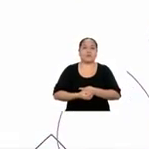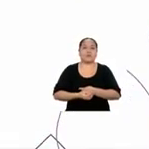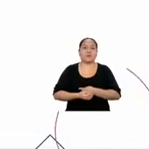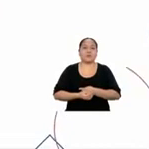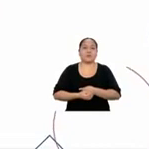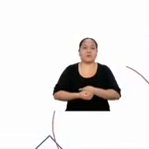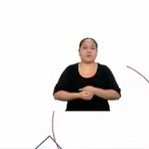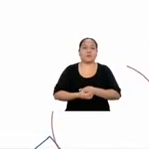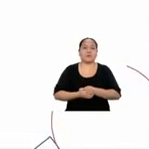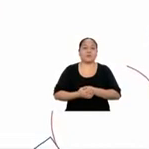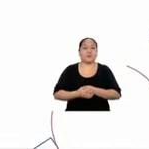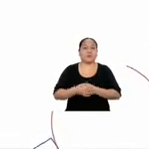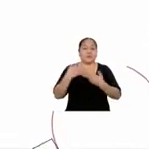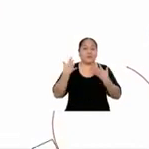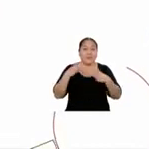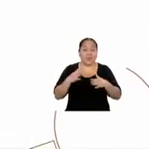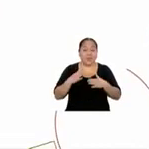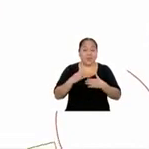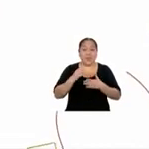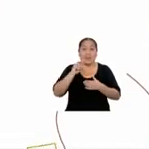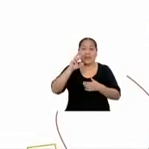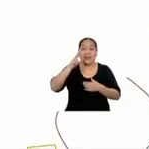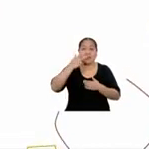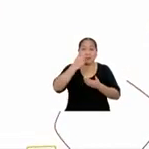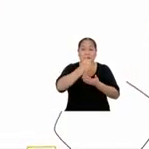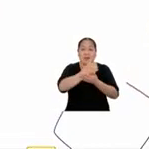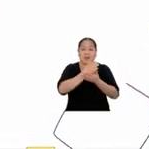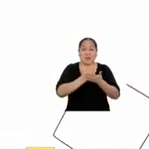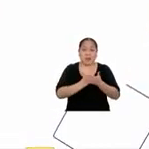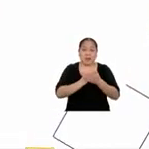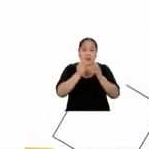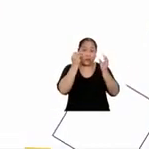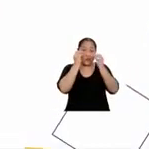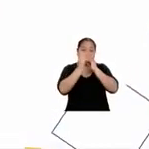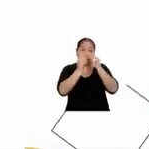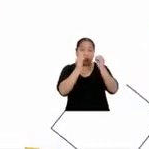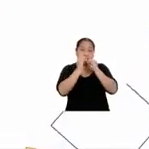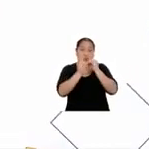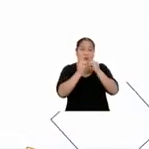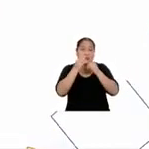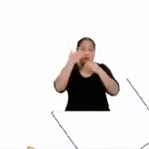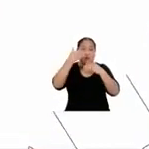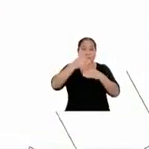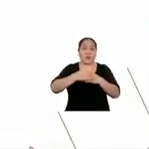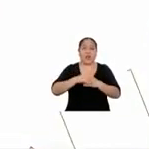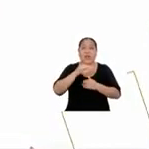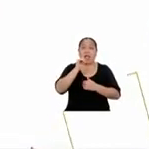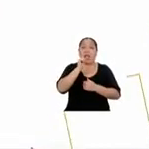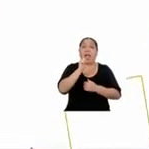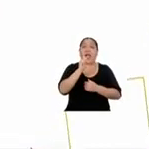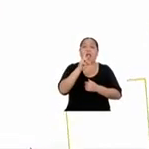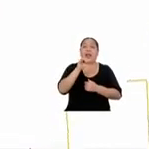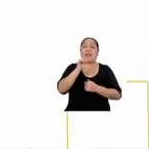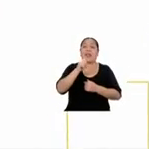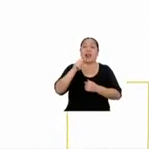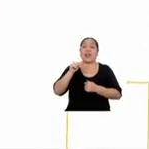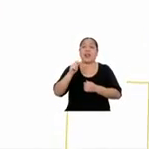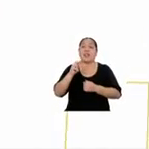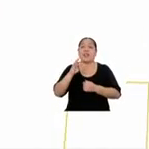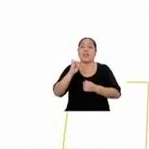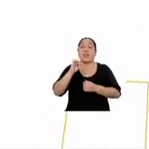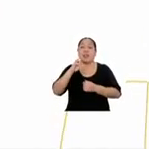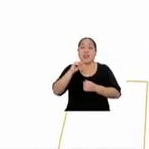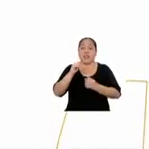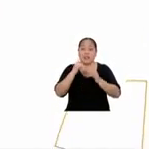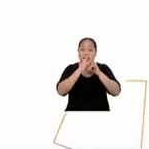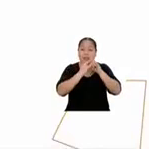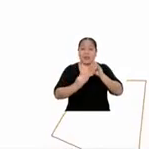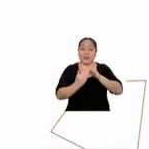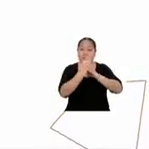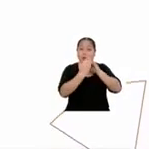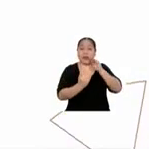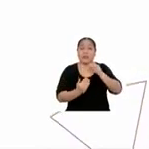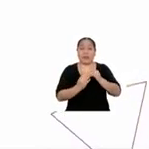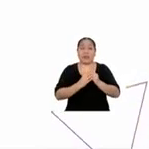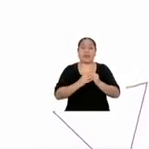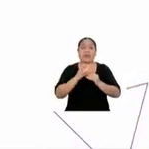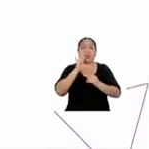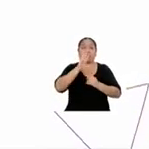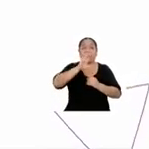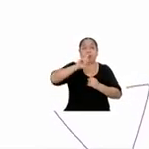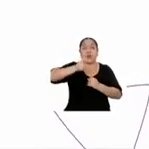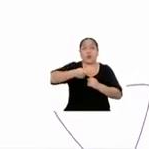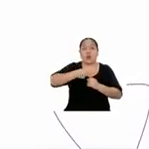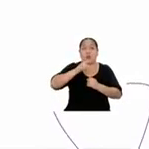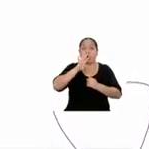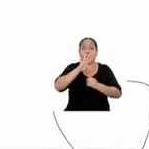Y ya el tercer paso es solo resolver la operación. El área lateral de la pirámide sería igual a 5,4